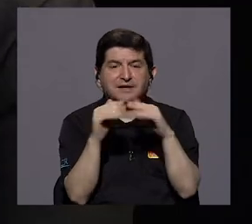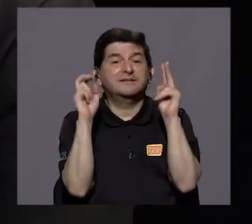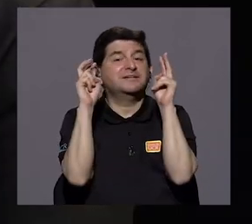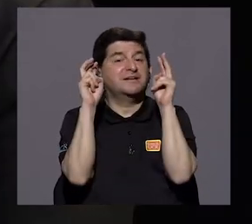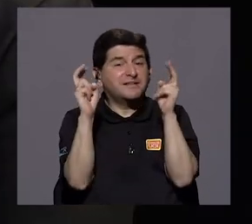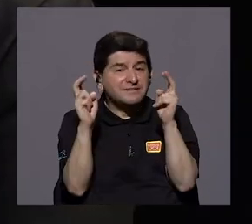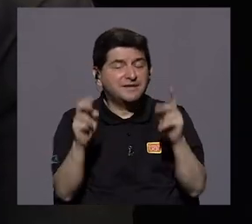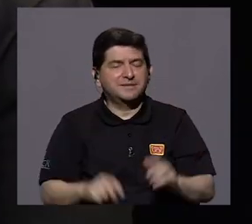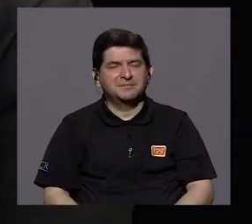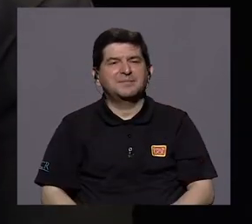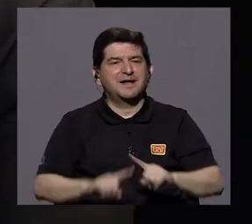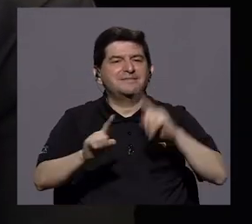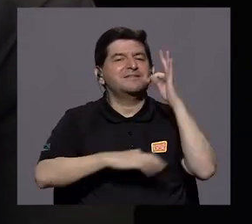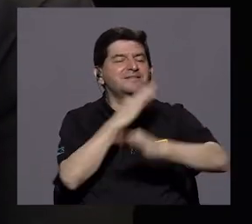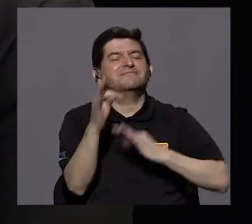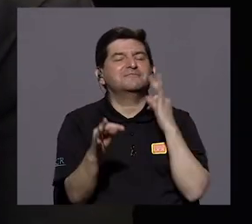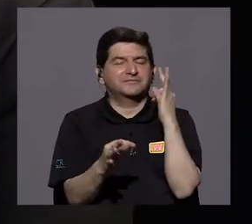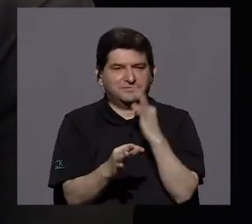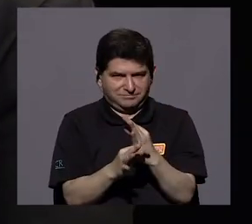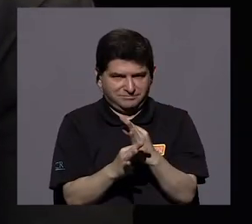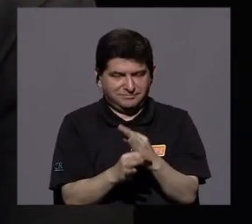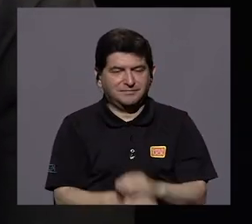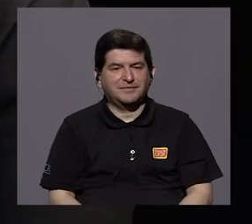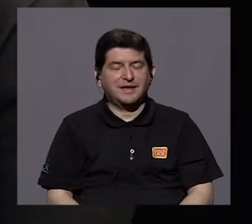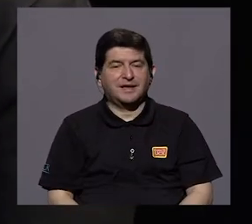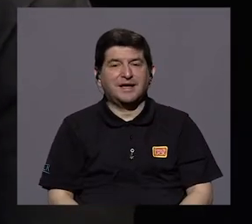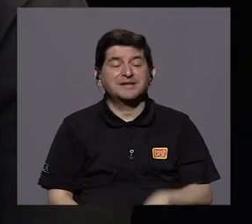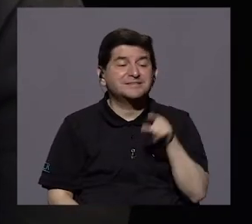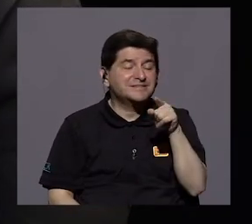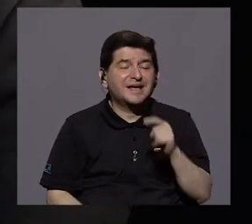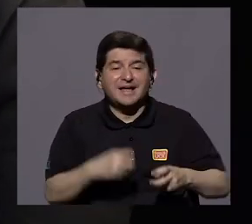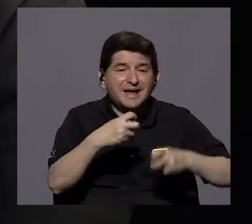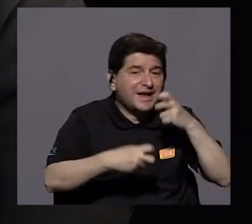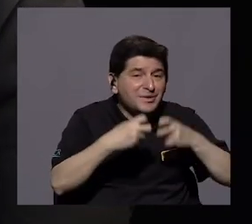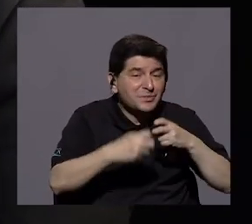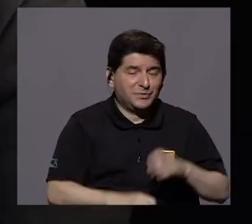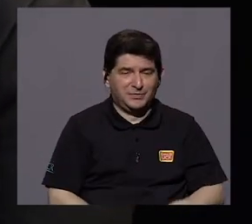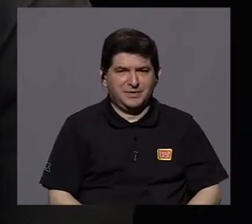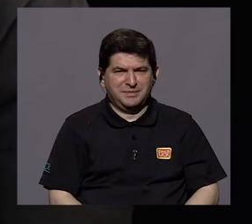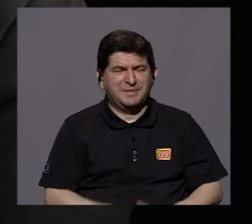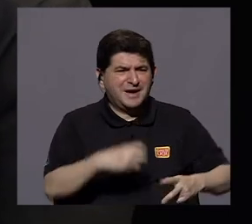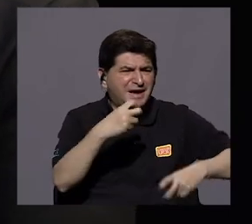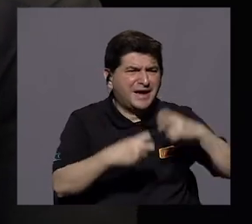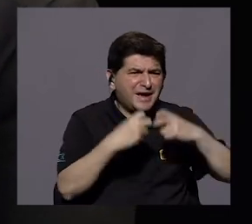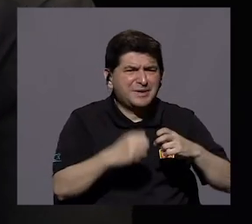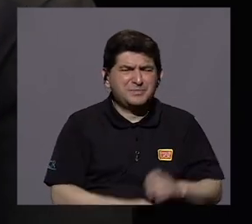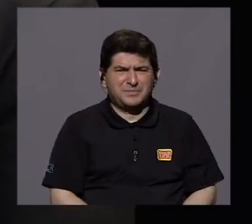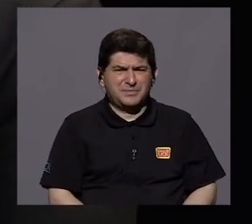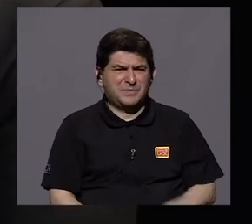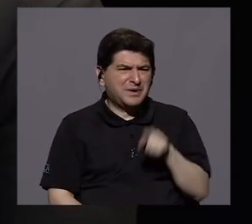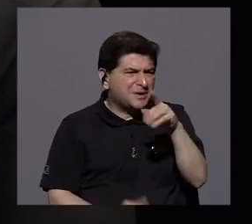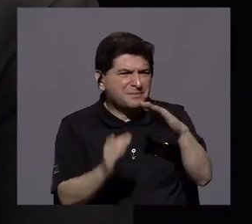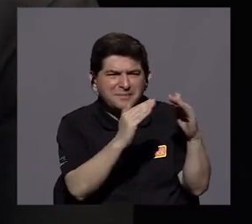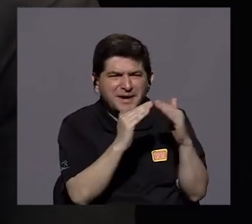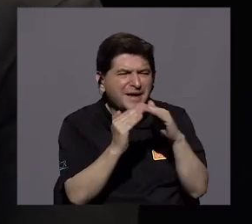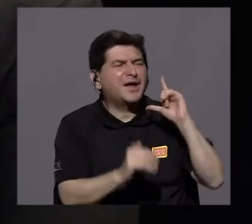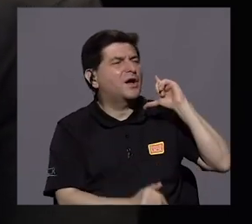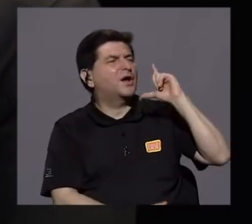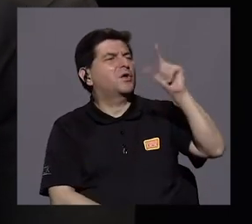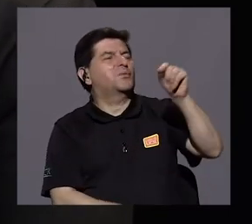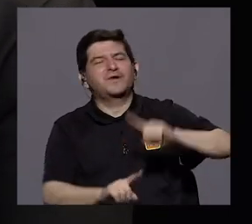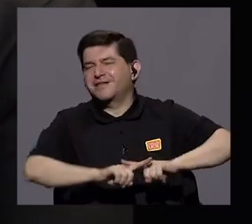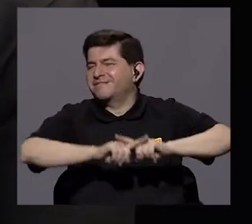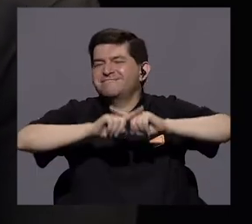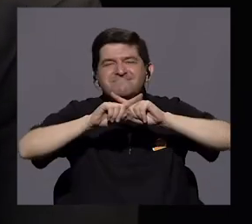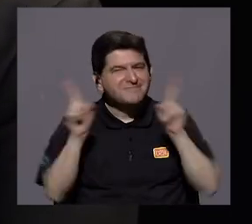El tema es de otra naturaleza, el tipo de problemas. Los problemas que hay en esas comunidades rurales